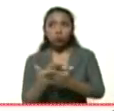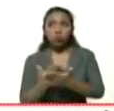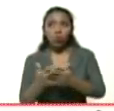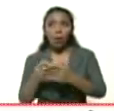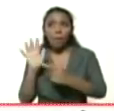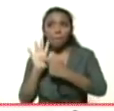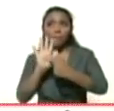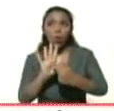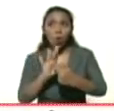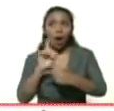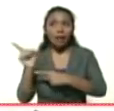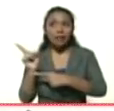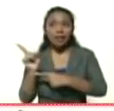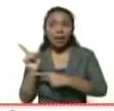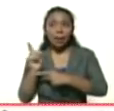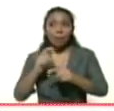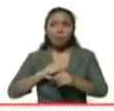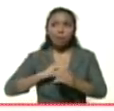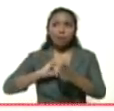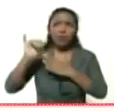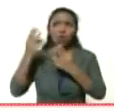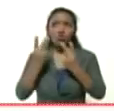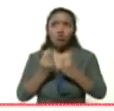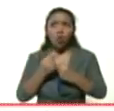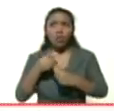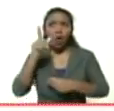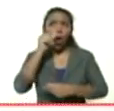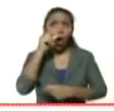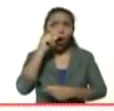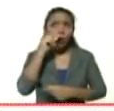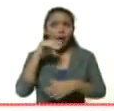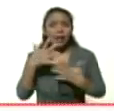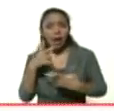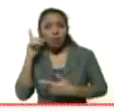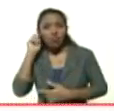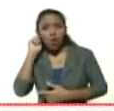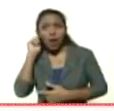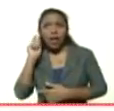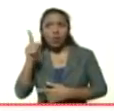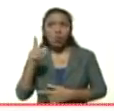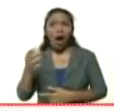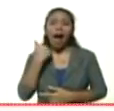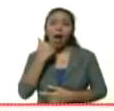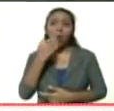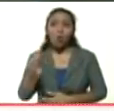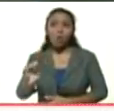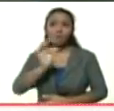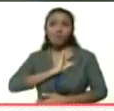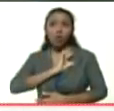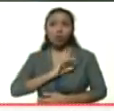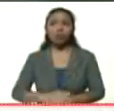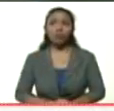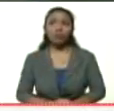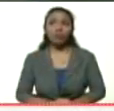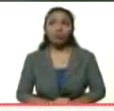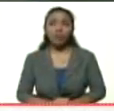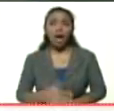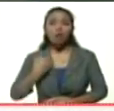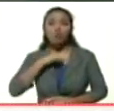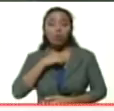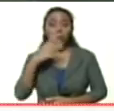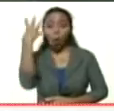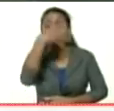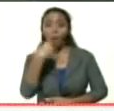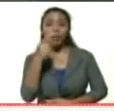un discreto mayor número de hombres que de mujeres con una determinada infección. Para nuestras jóvenes y